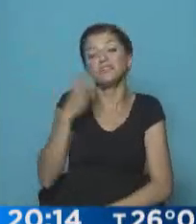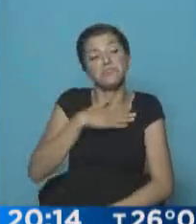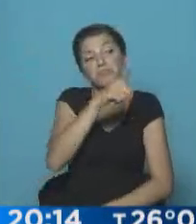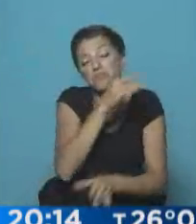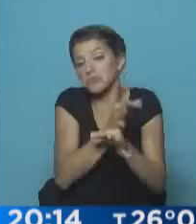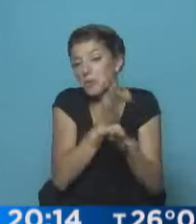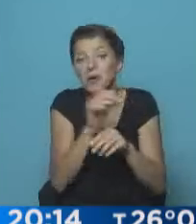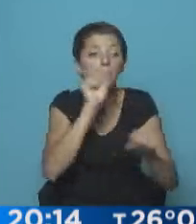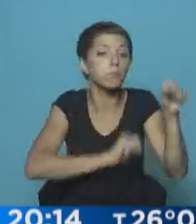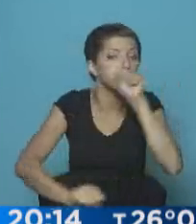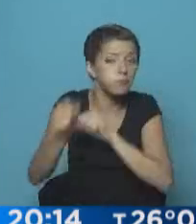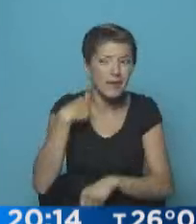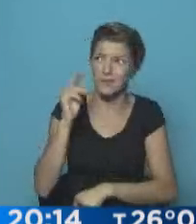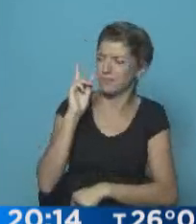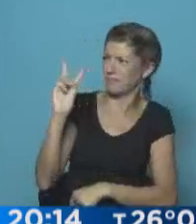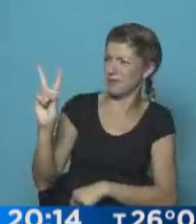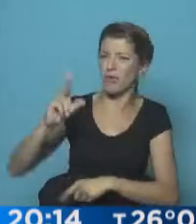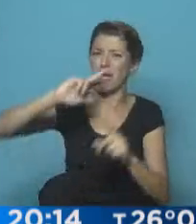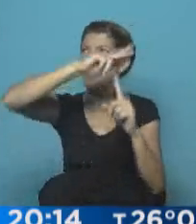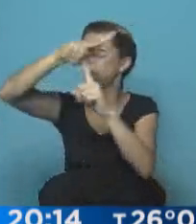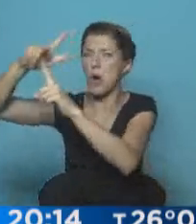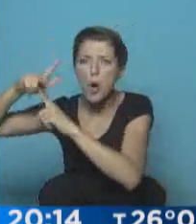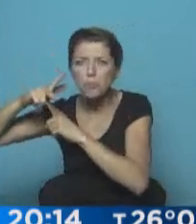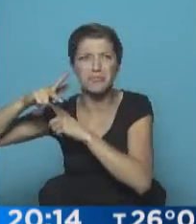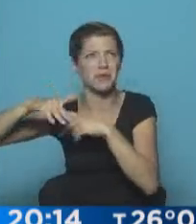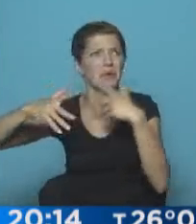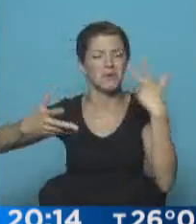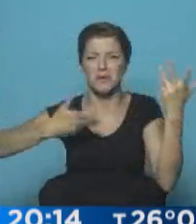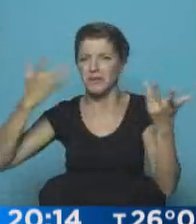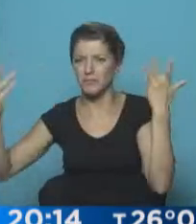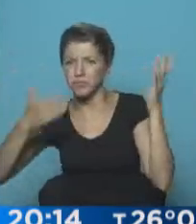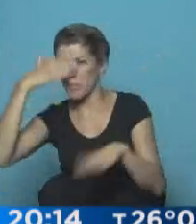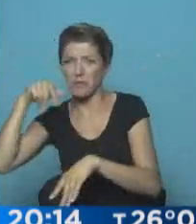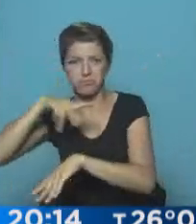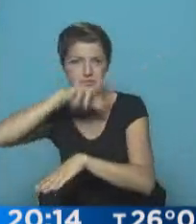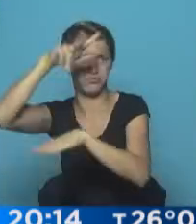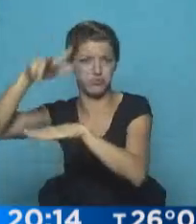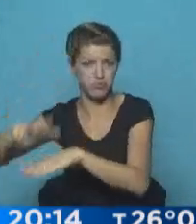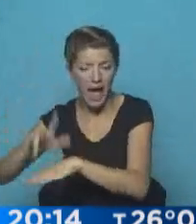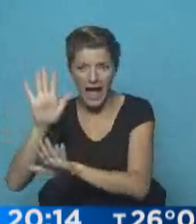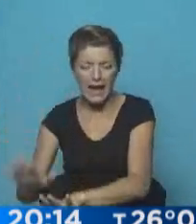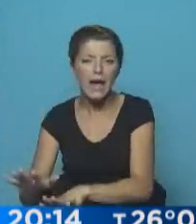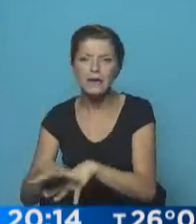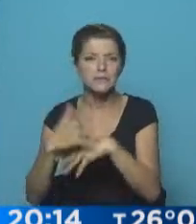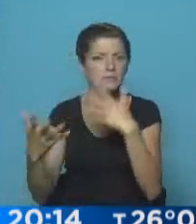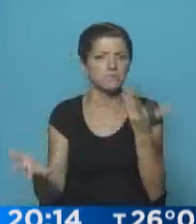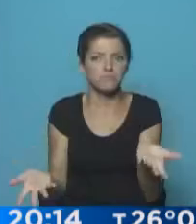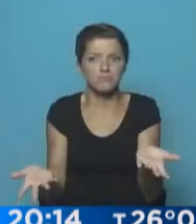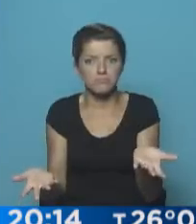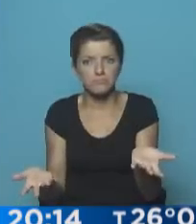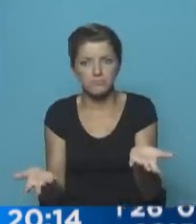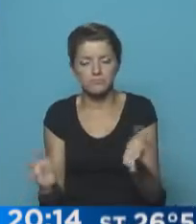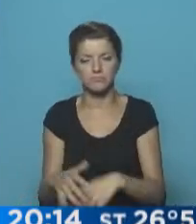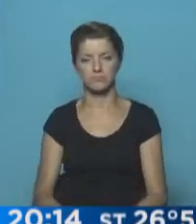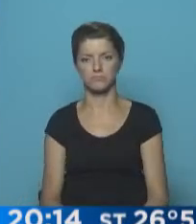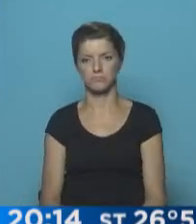ahí. Y vimos revuelo del helicóptero, que yo, para acá, para allá, y después llegué en casa acá, que habían venido los chicos a hacer consulta